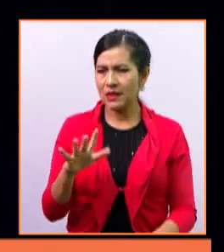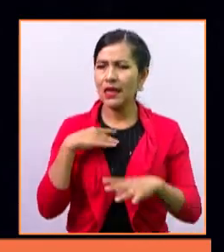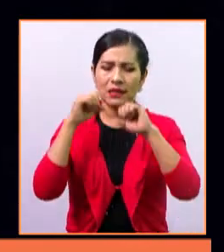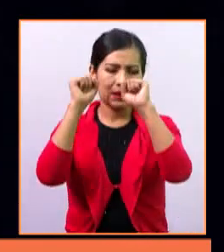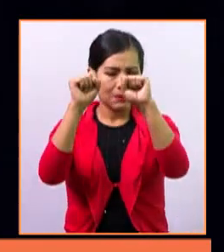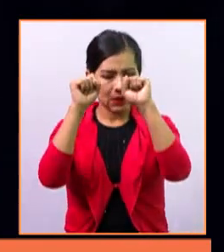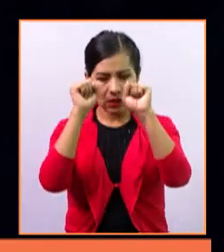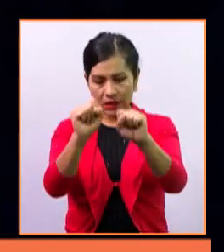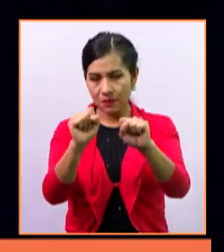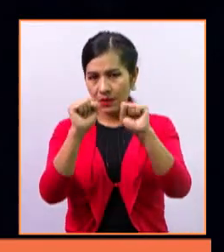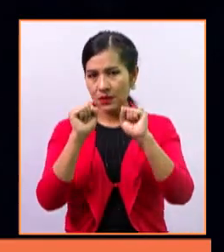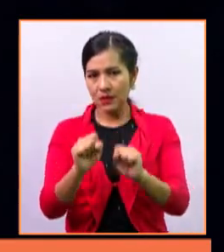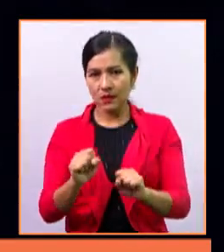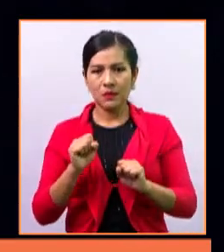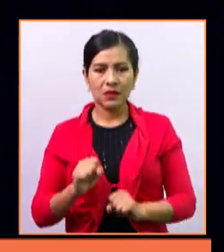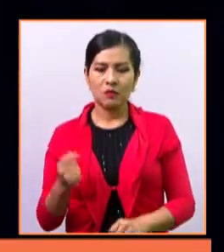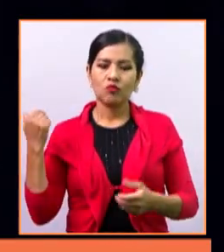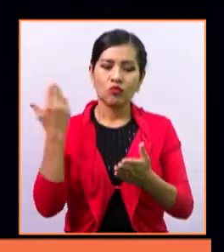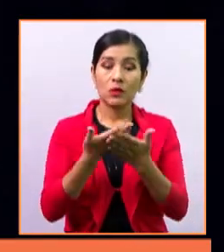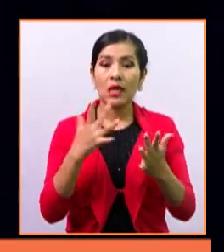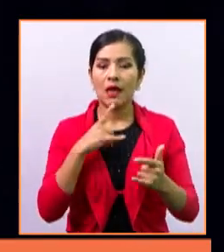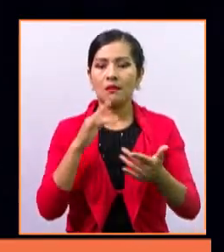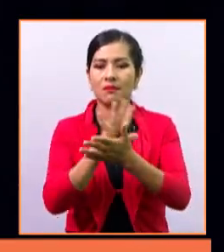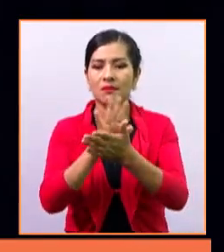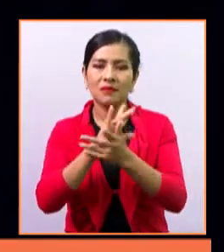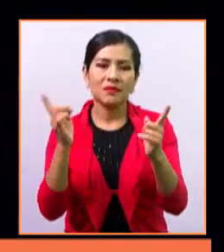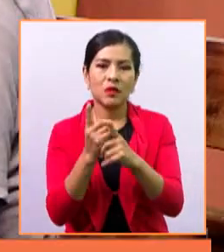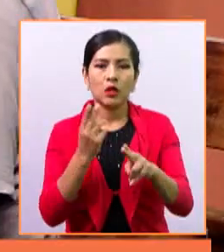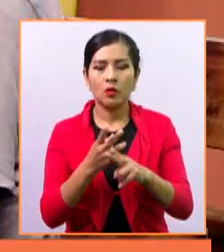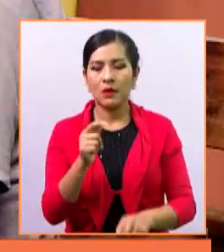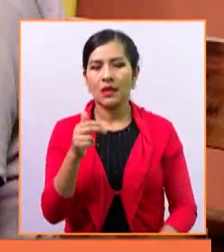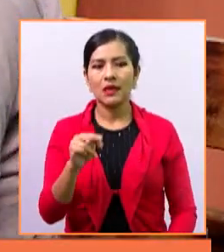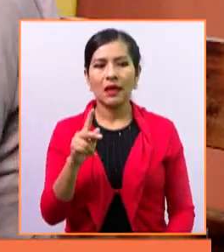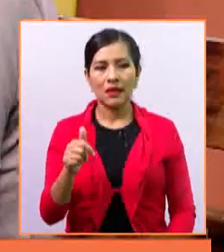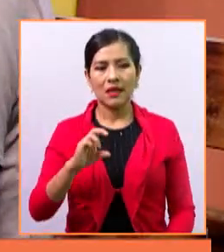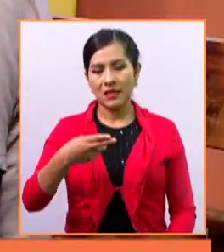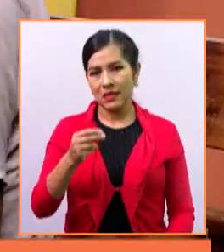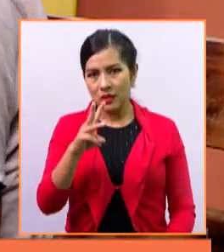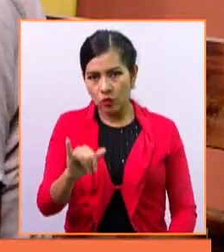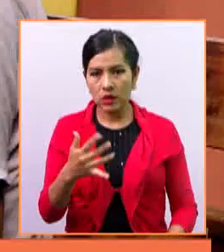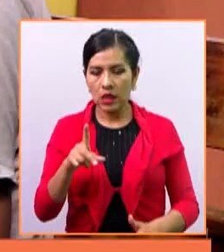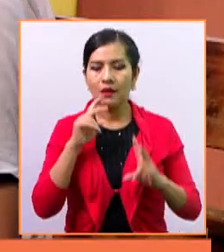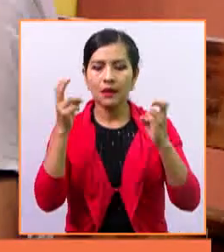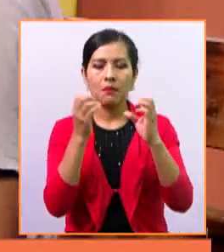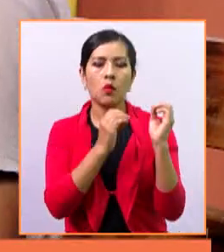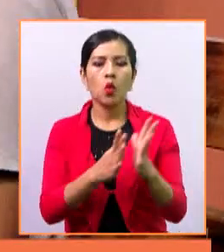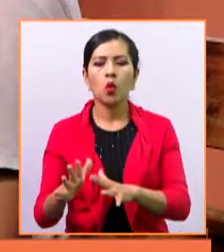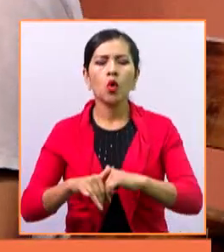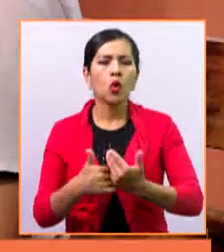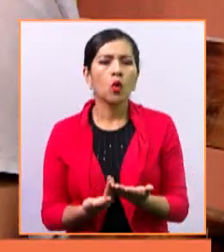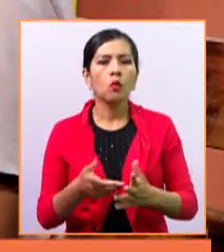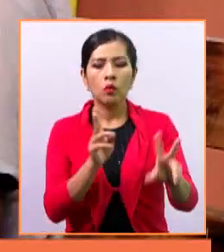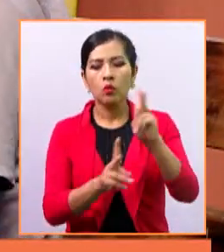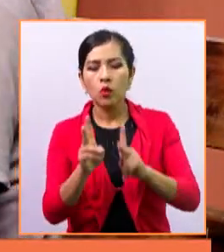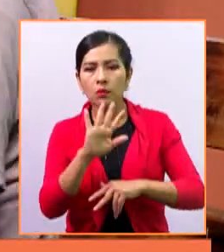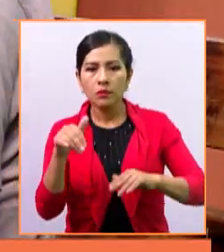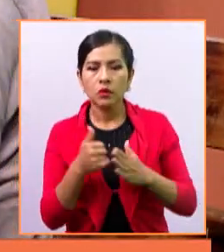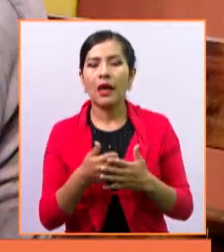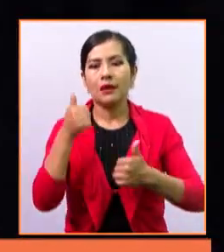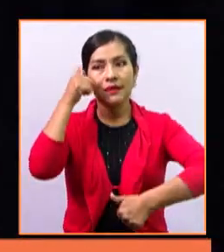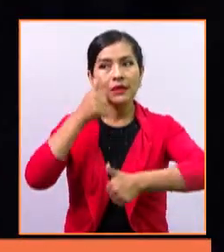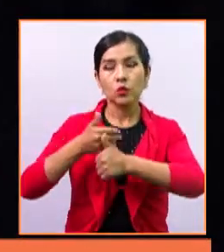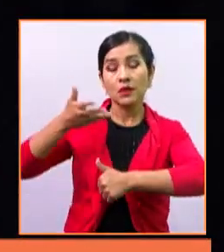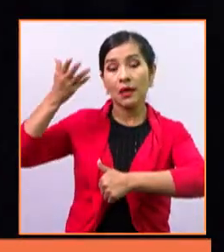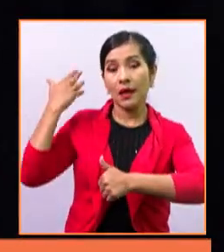sábado, ¿no? Este cortometraje que se llama Tantachawi, ¿no? La organización de nuestros pueblos, ¿no? Para hablar un poquito sobre la vida de